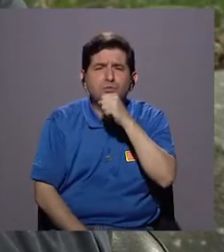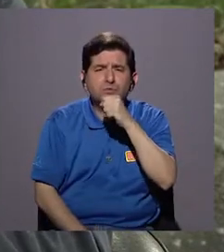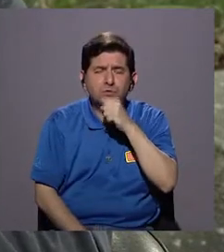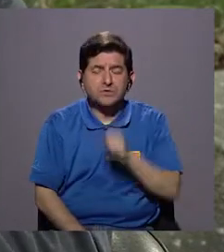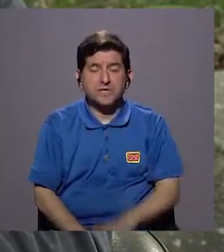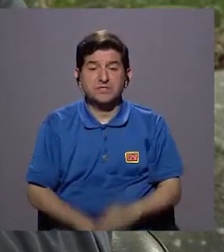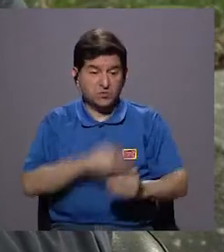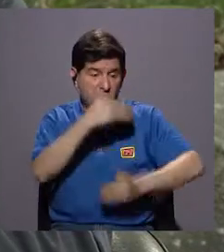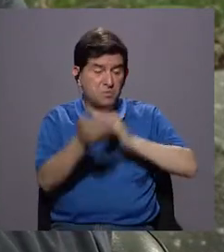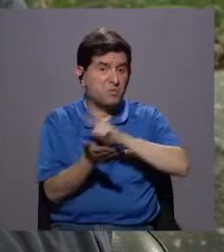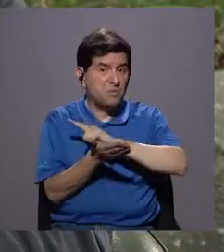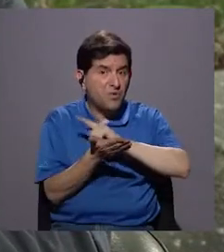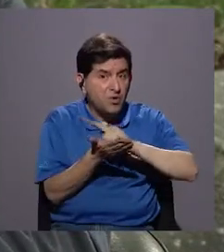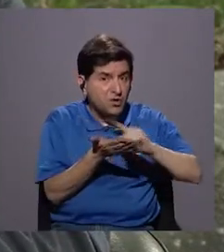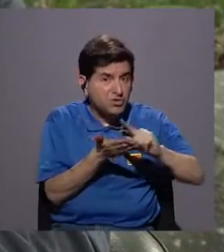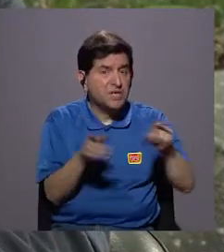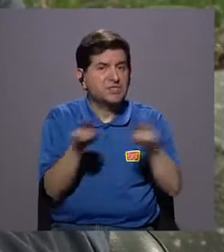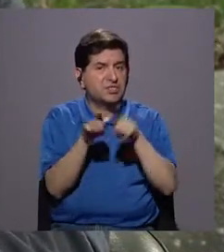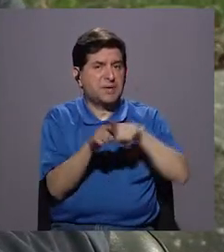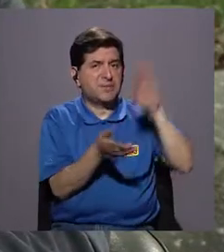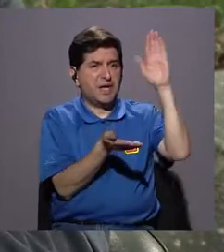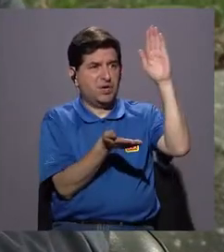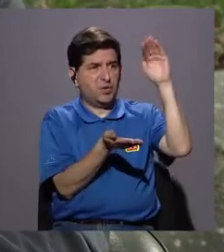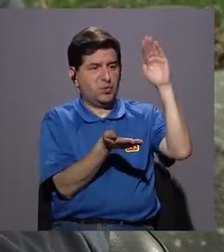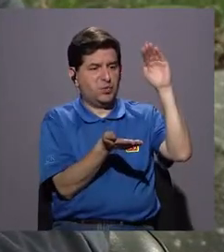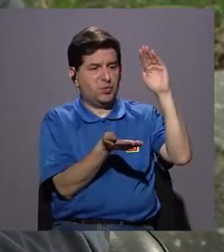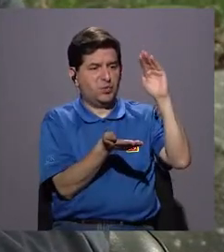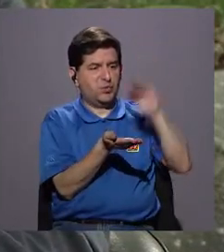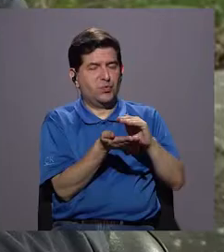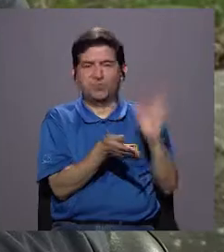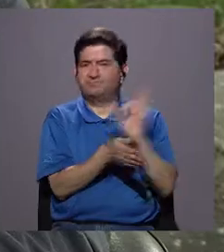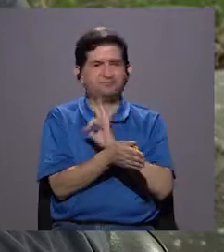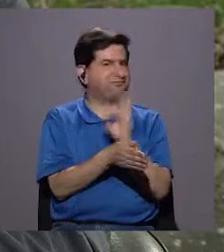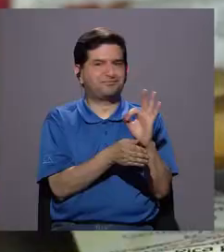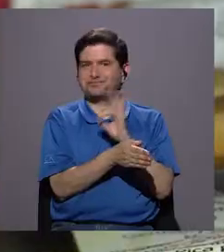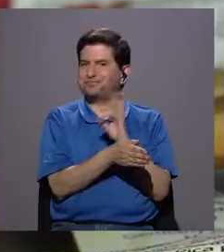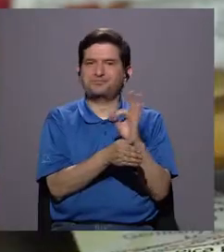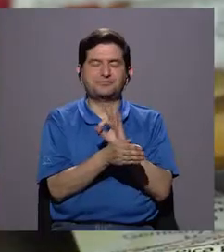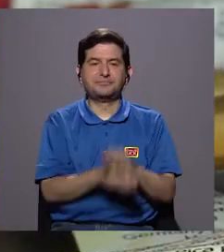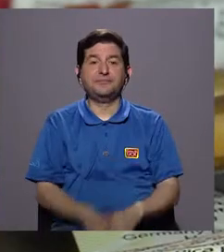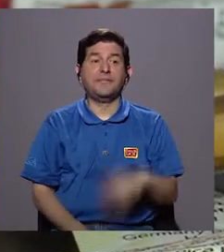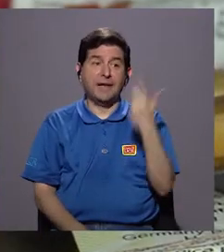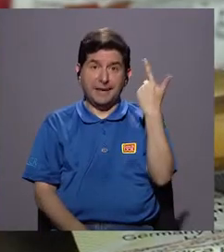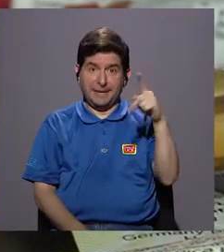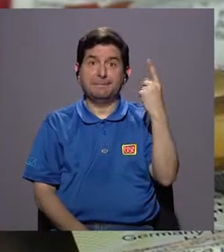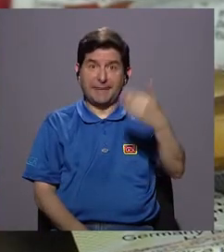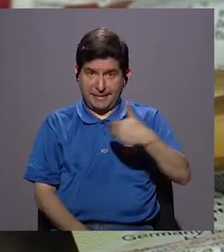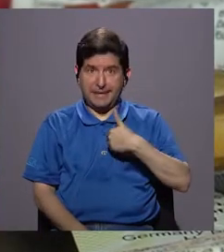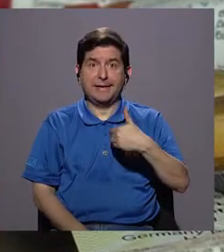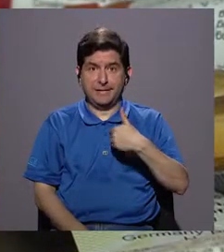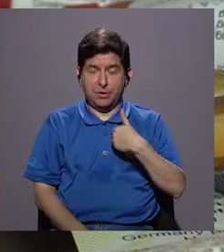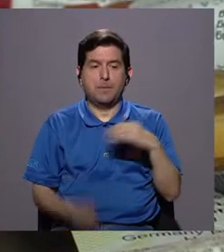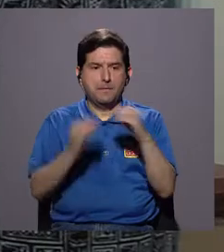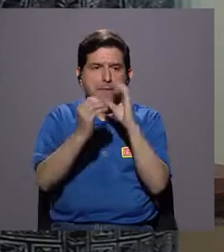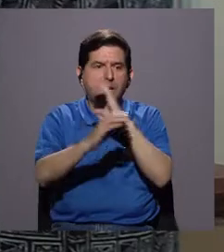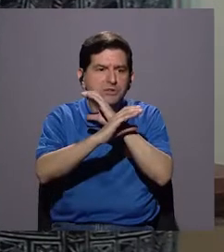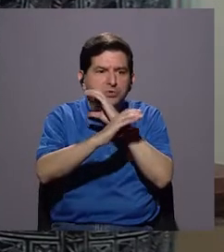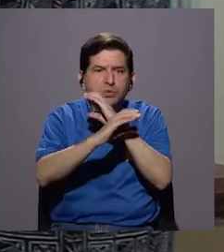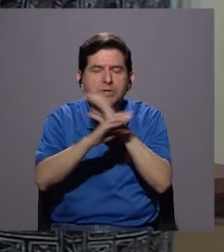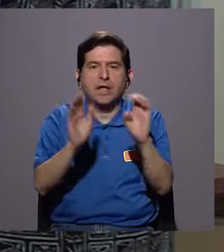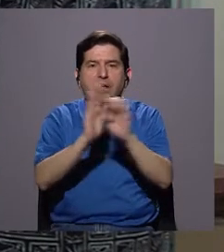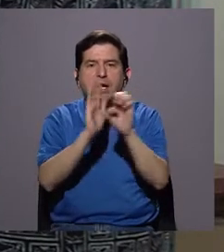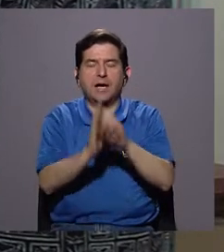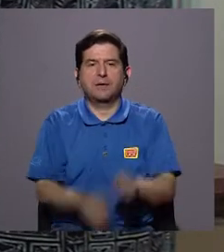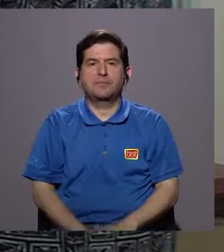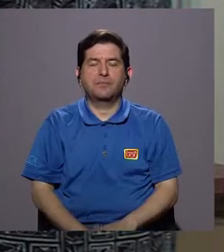de limpieza comienza también a disminuir, a ser menos efectivo, y entonces nos exponemos y debemos tener más cuidado, por ejemplo,